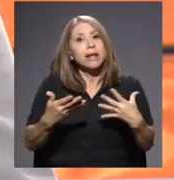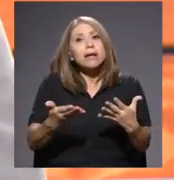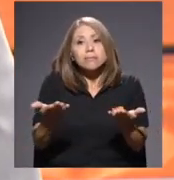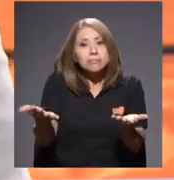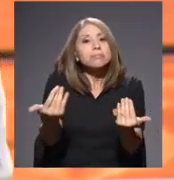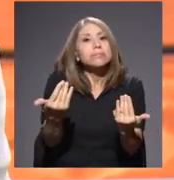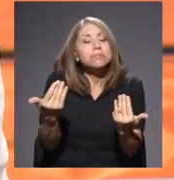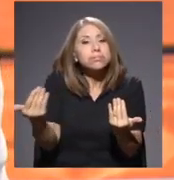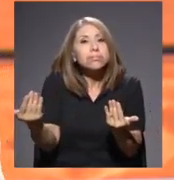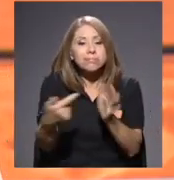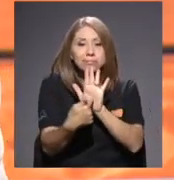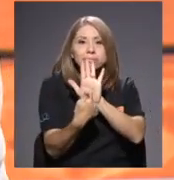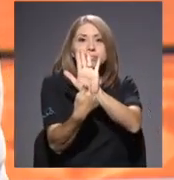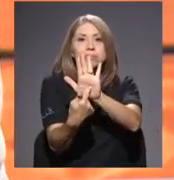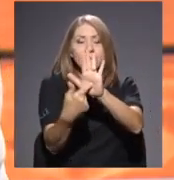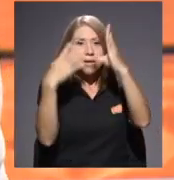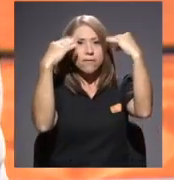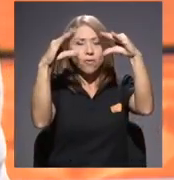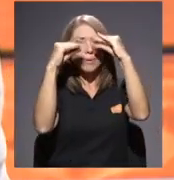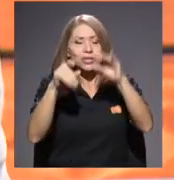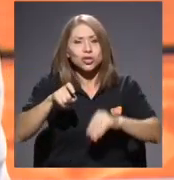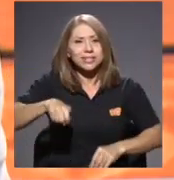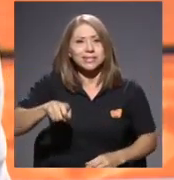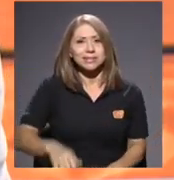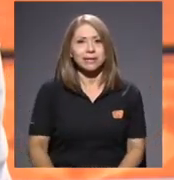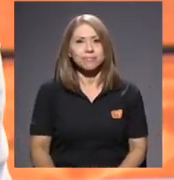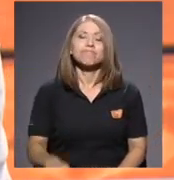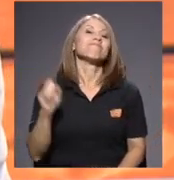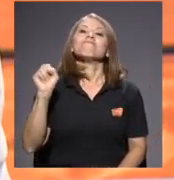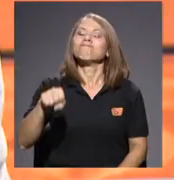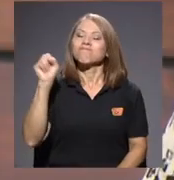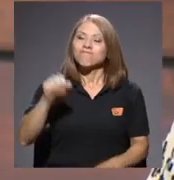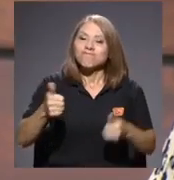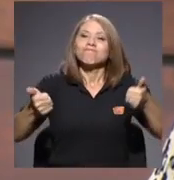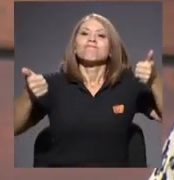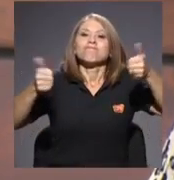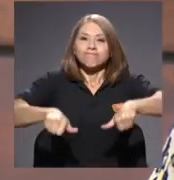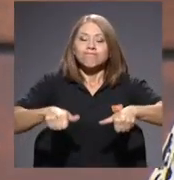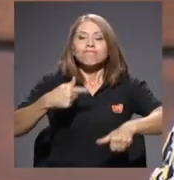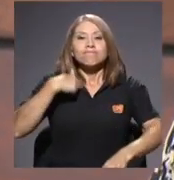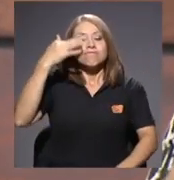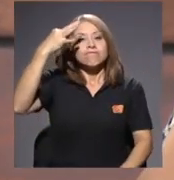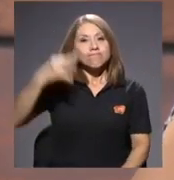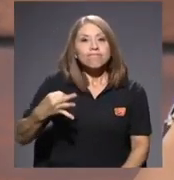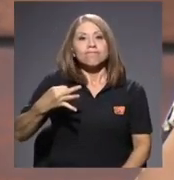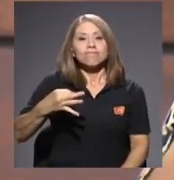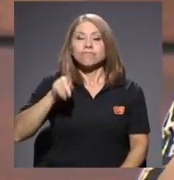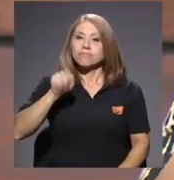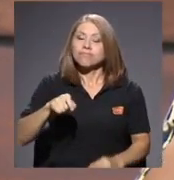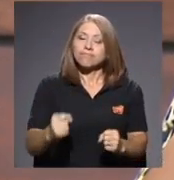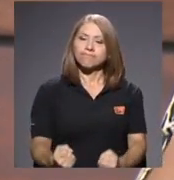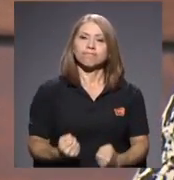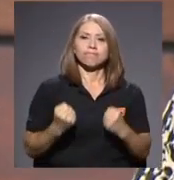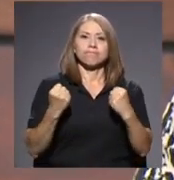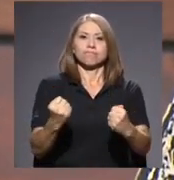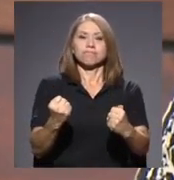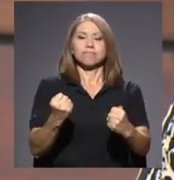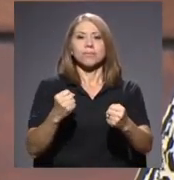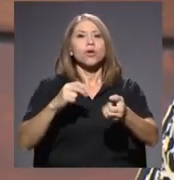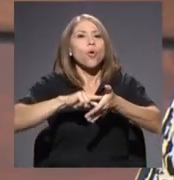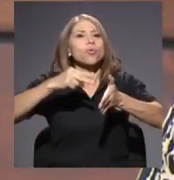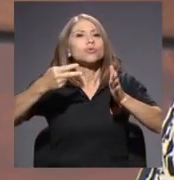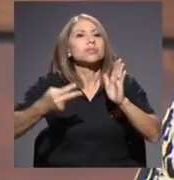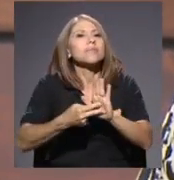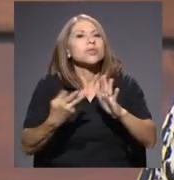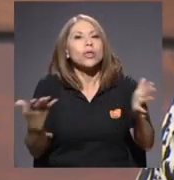información que verdaderamente es necesaria. Totalmente de acuerdo, Marlon. Yo creo que aquí hay que fortalecer mucho todo este concepto de Estado